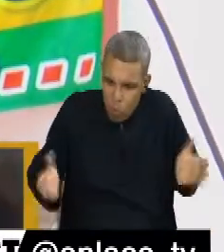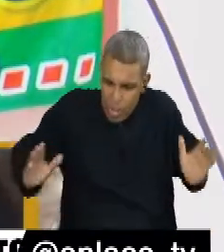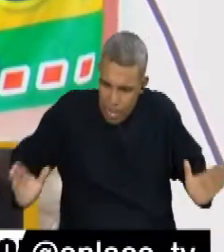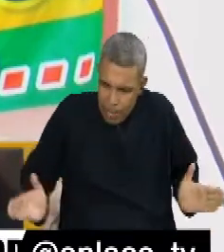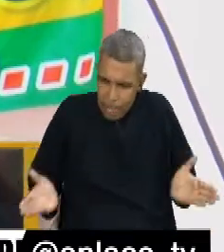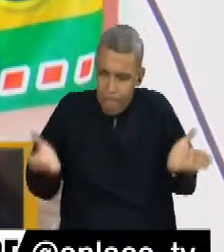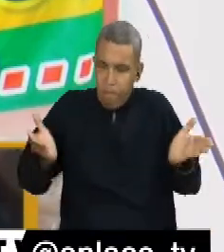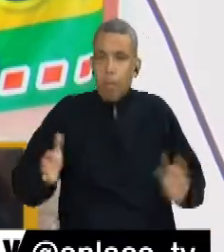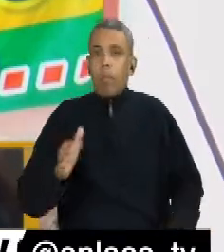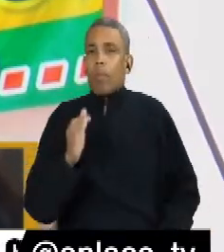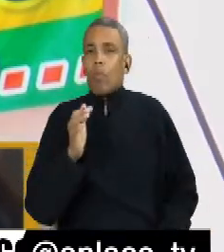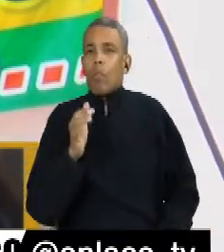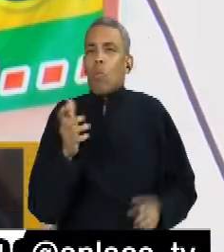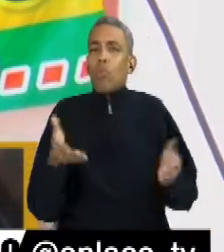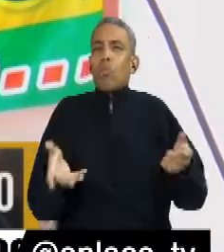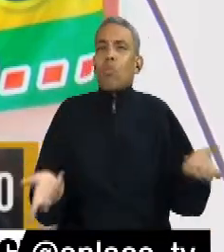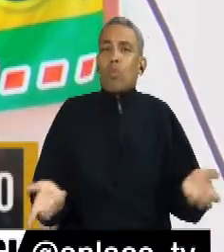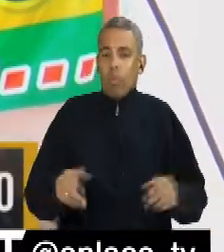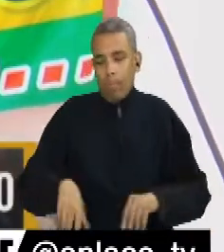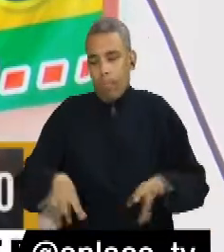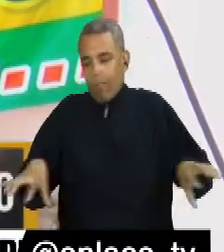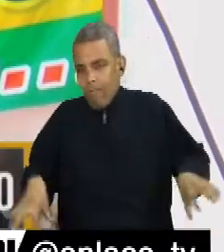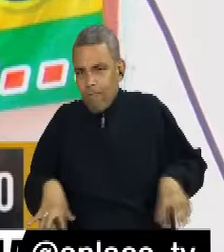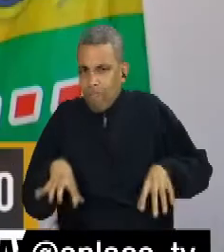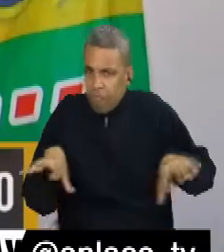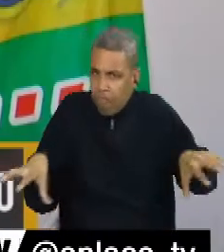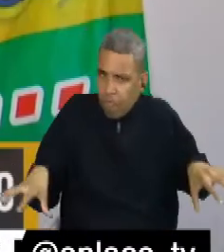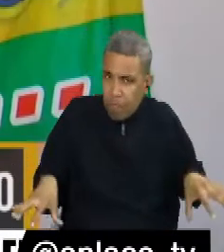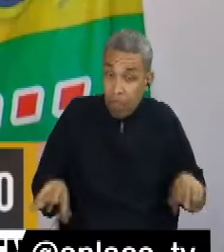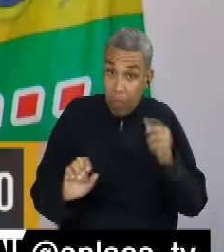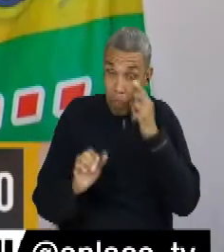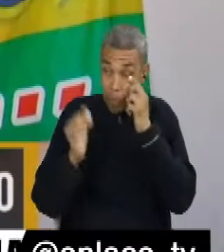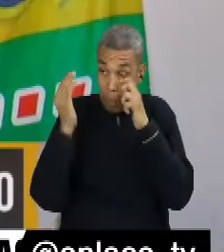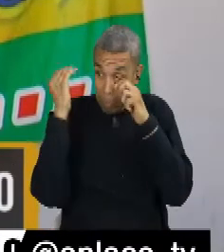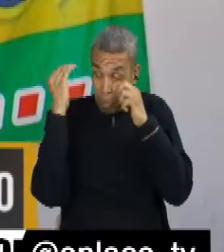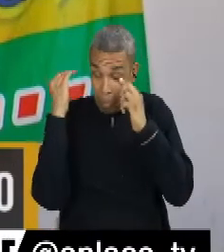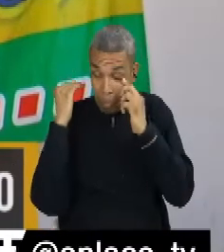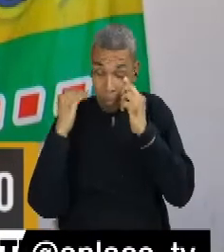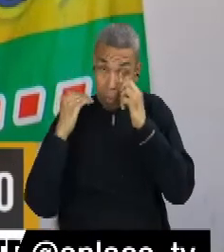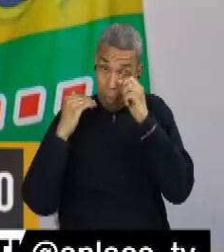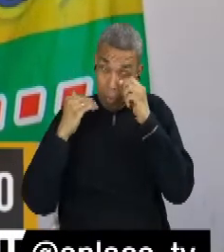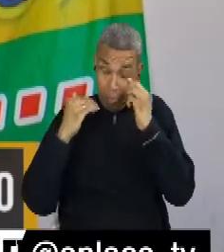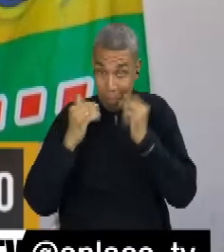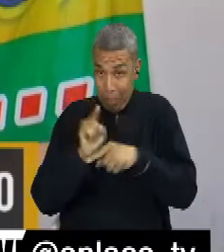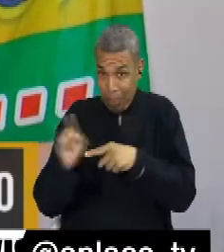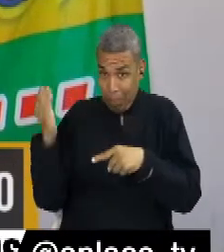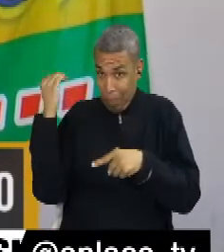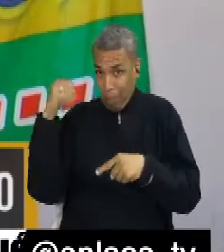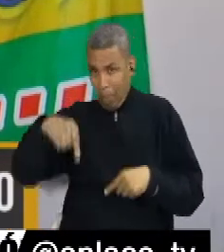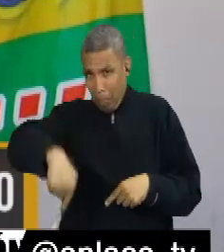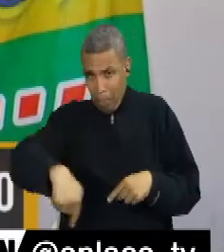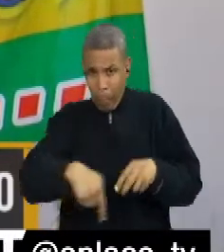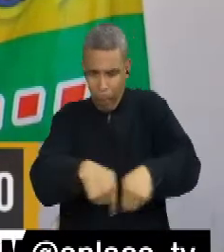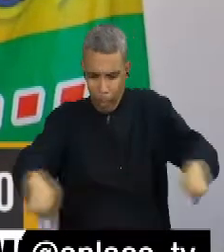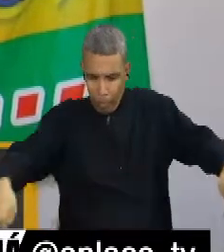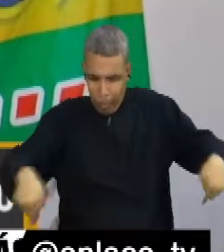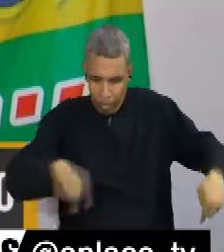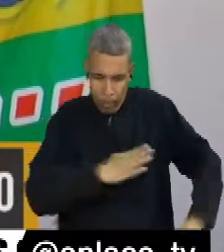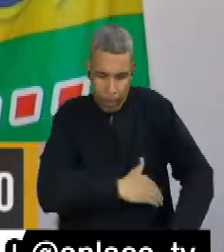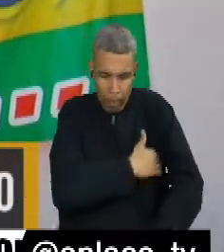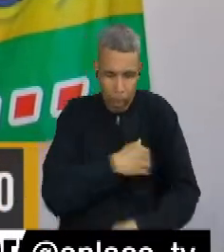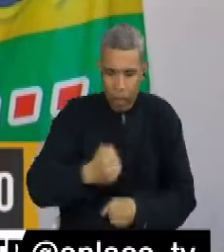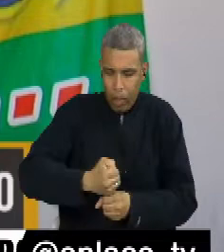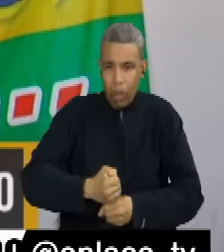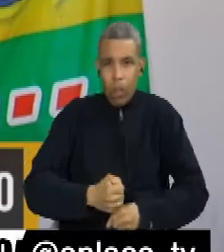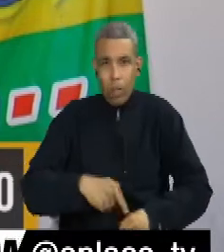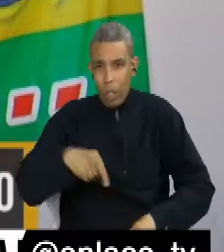8 días precisamente, los compañeros voluntariamente hemos decidido en la Oficina Especial Barranca hacer un cese total de nuestras